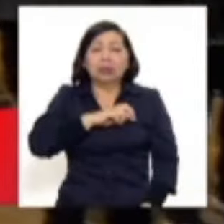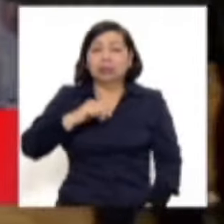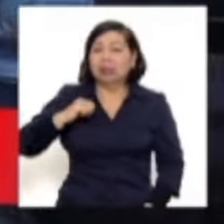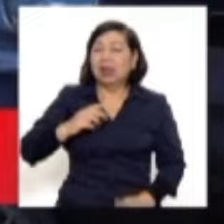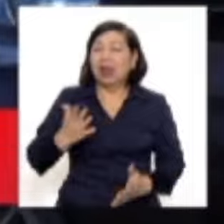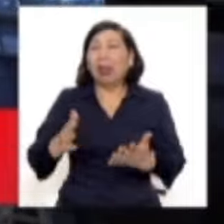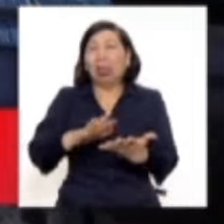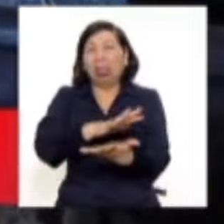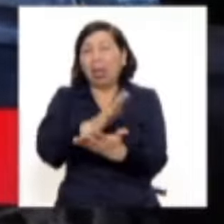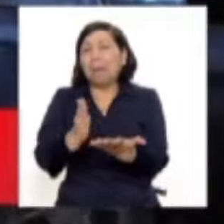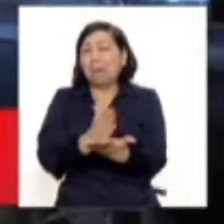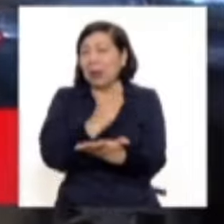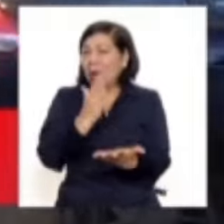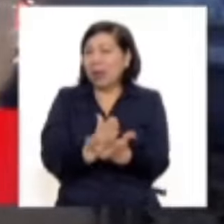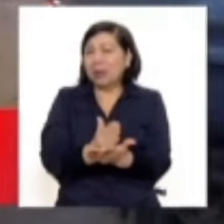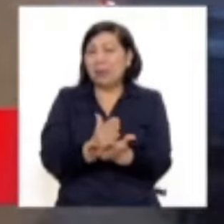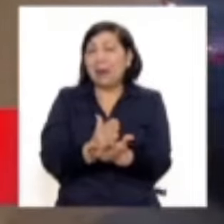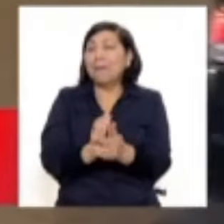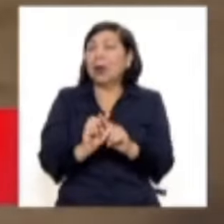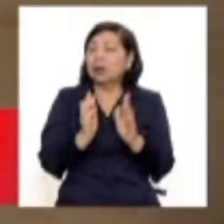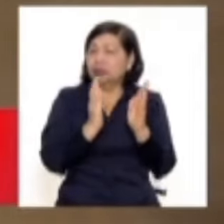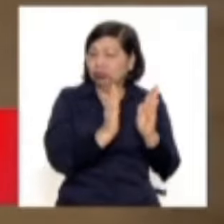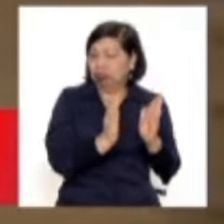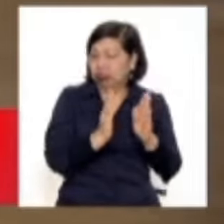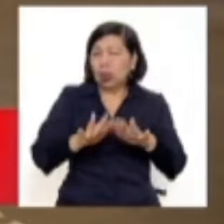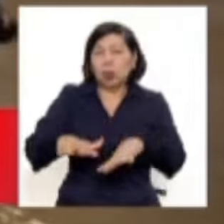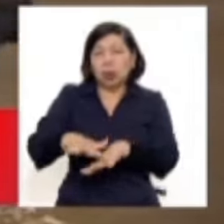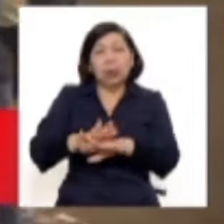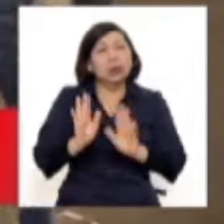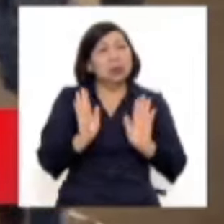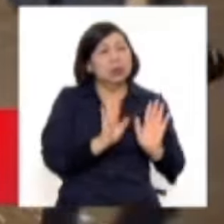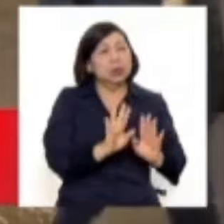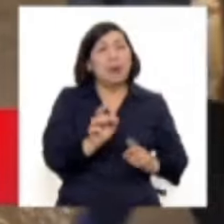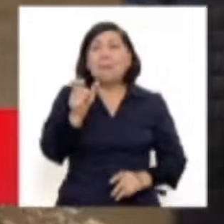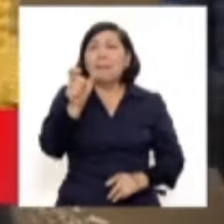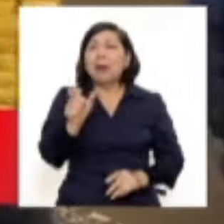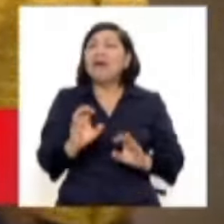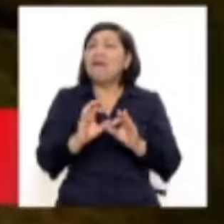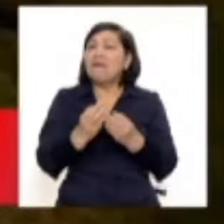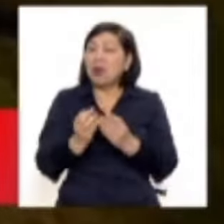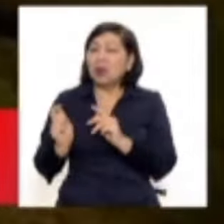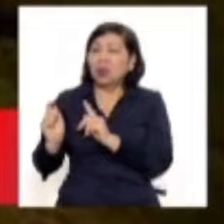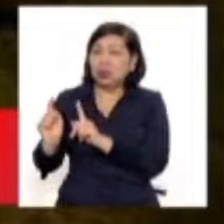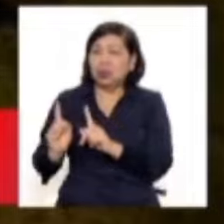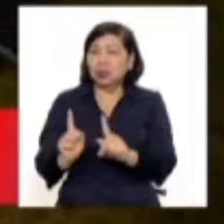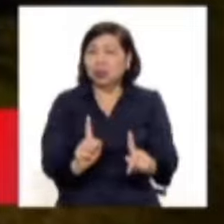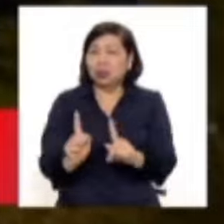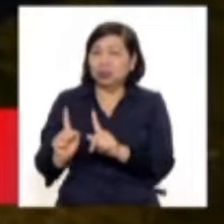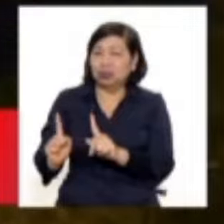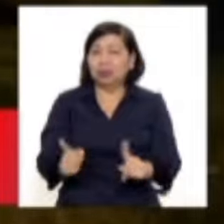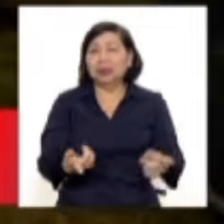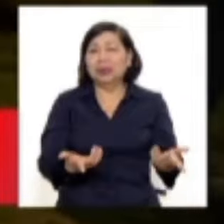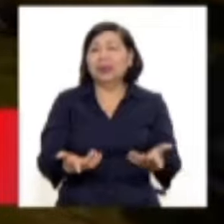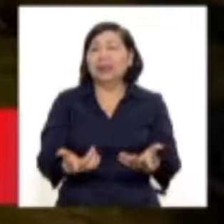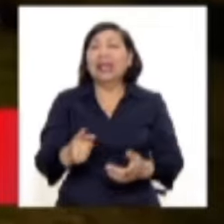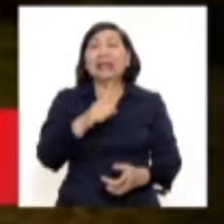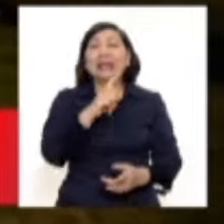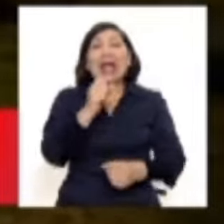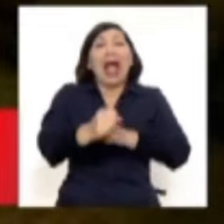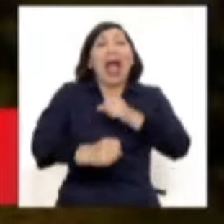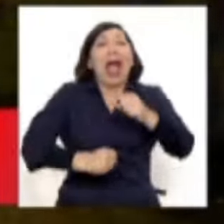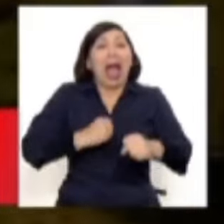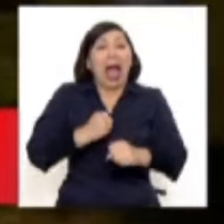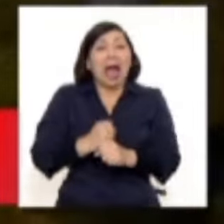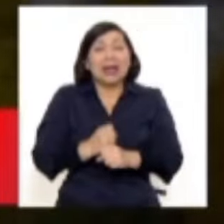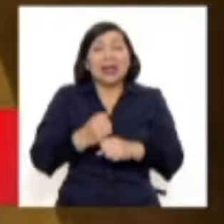para evitar disturbios y mantener el orden durante el traslado de cientos de familias que llegaron para participar de los 100 años